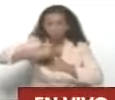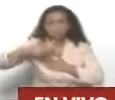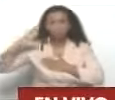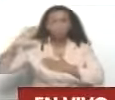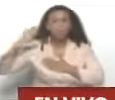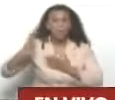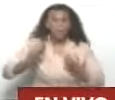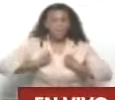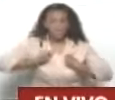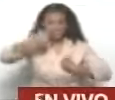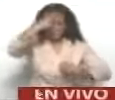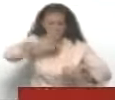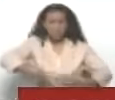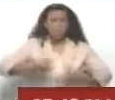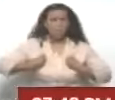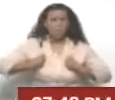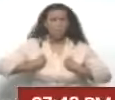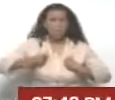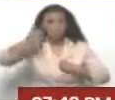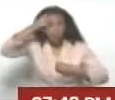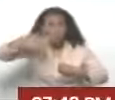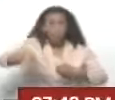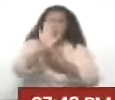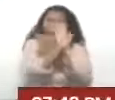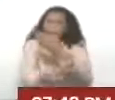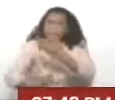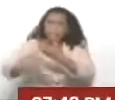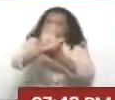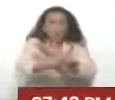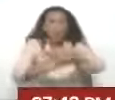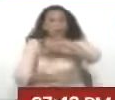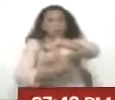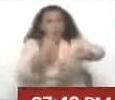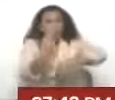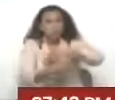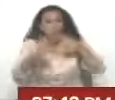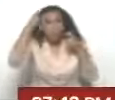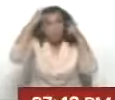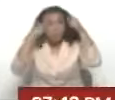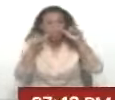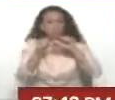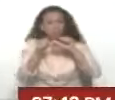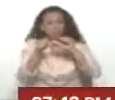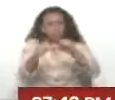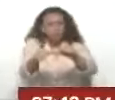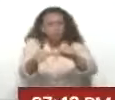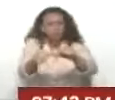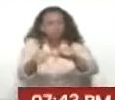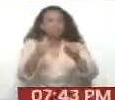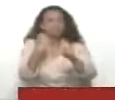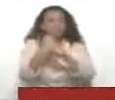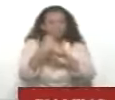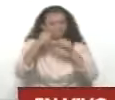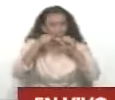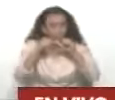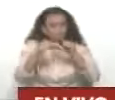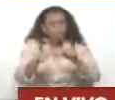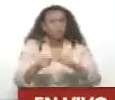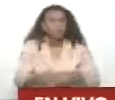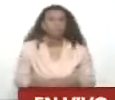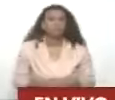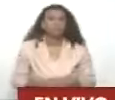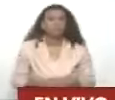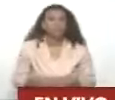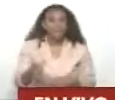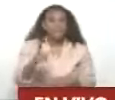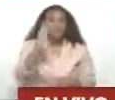por mi vida que a ese pueblo lo voy a proteger y la revolución bolivariana continuará por las décadas que están por venir. Ese